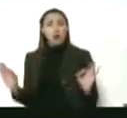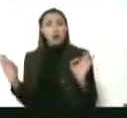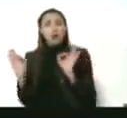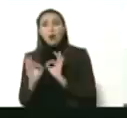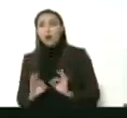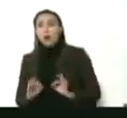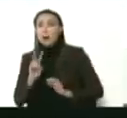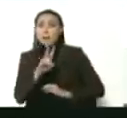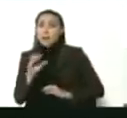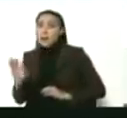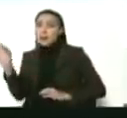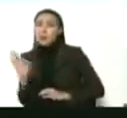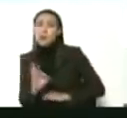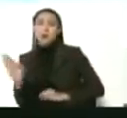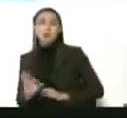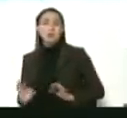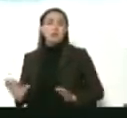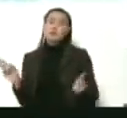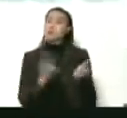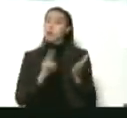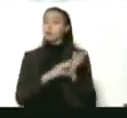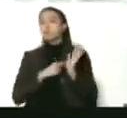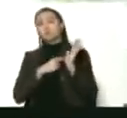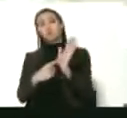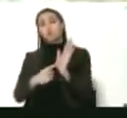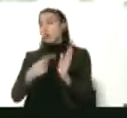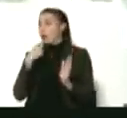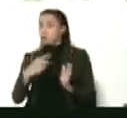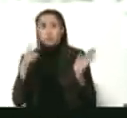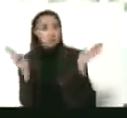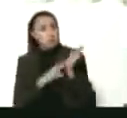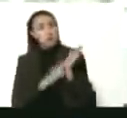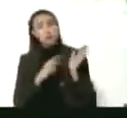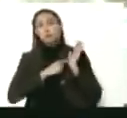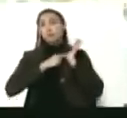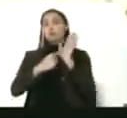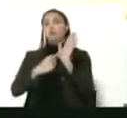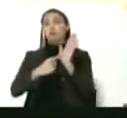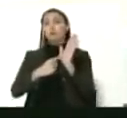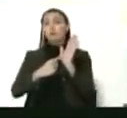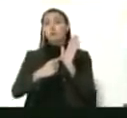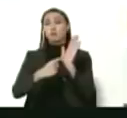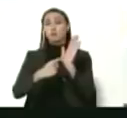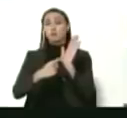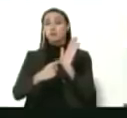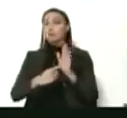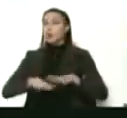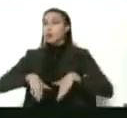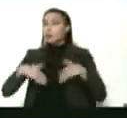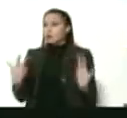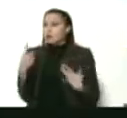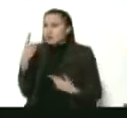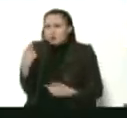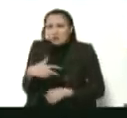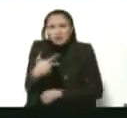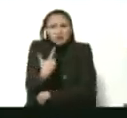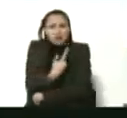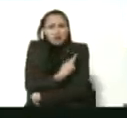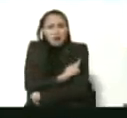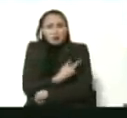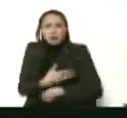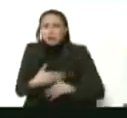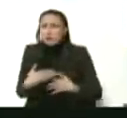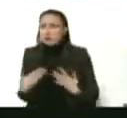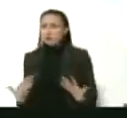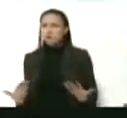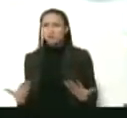el 20%. Es la verdad, vamos a hablar con la verdad. Además están, son vacunas